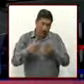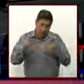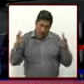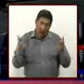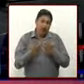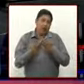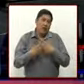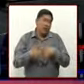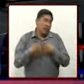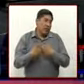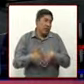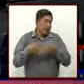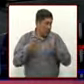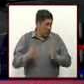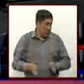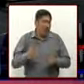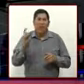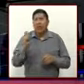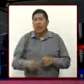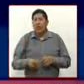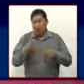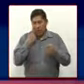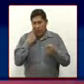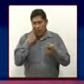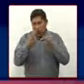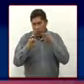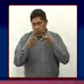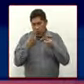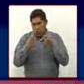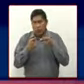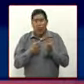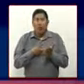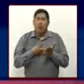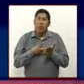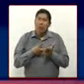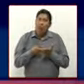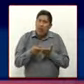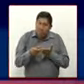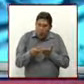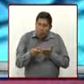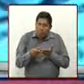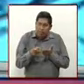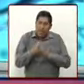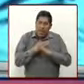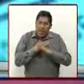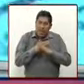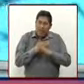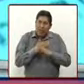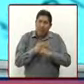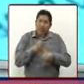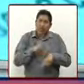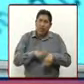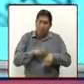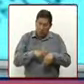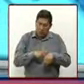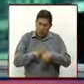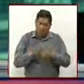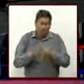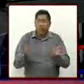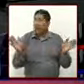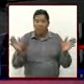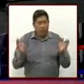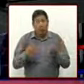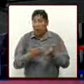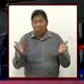grandes empresarios. Entonces, tiene que existir un control. Evidentemente, la restricción de horario sí se levanta, pero las personas tienen que